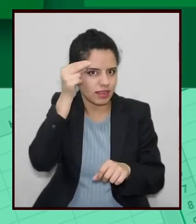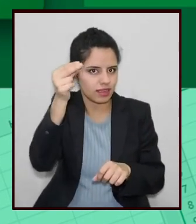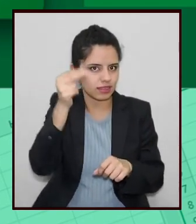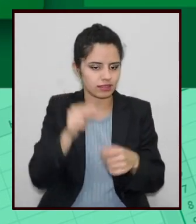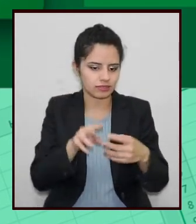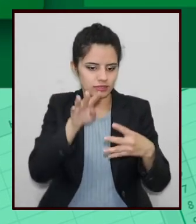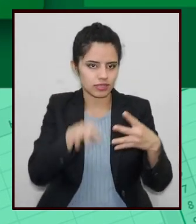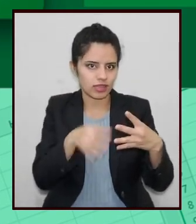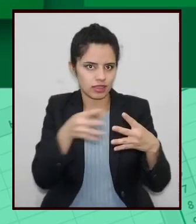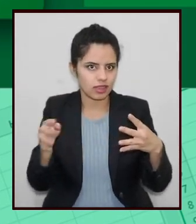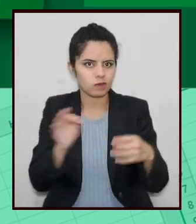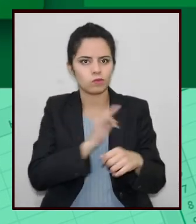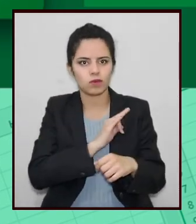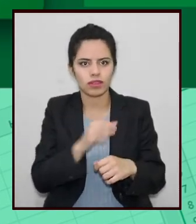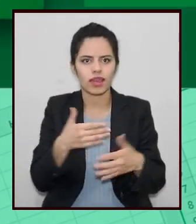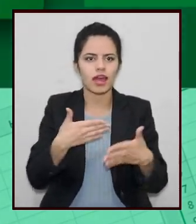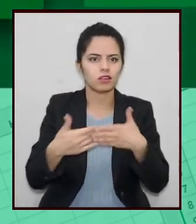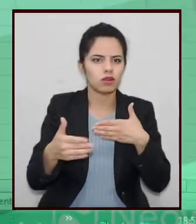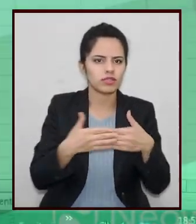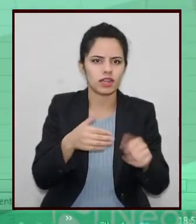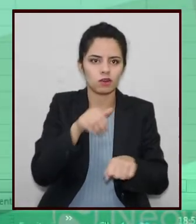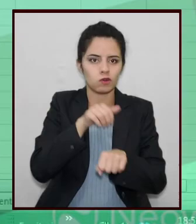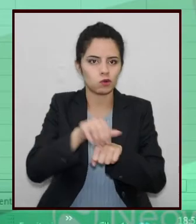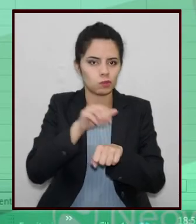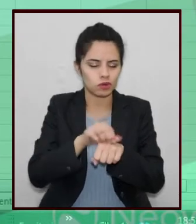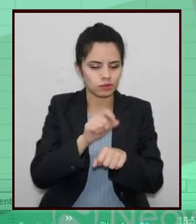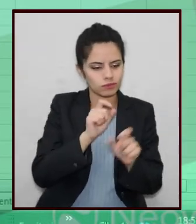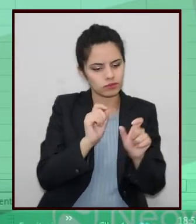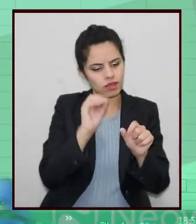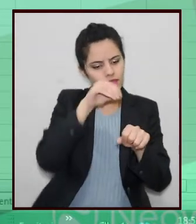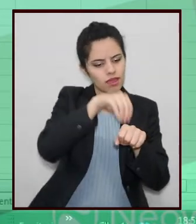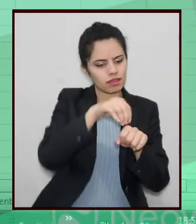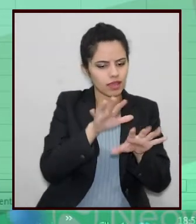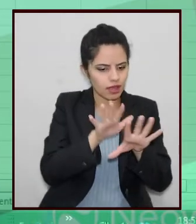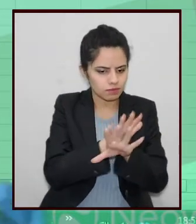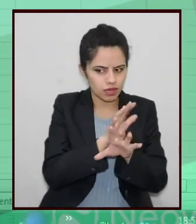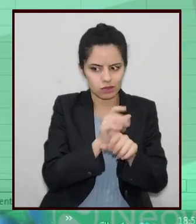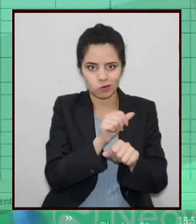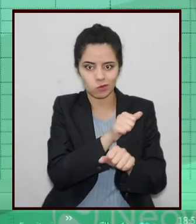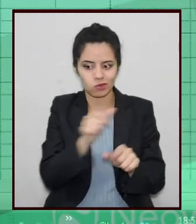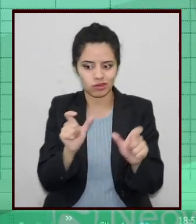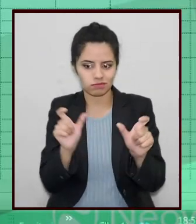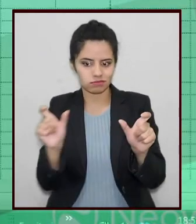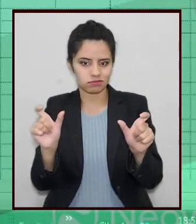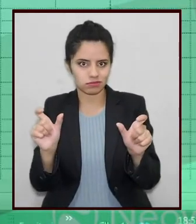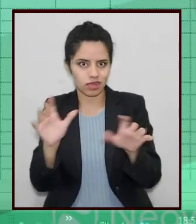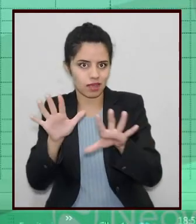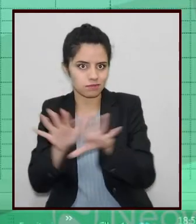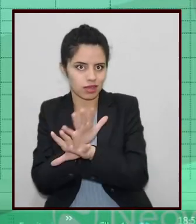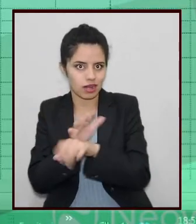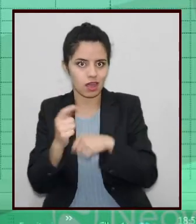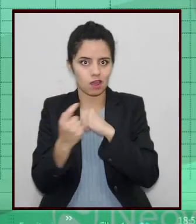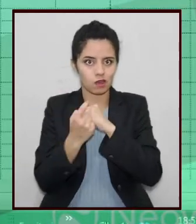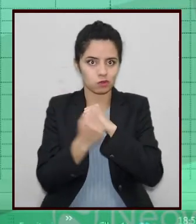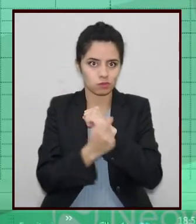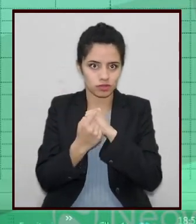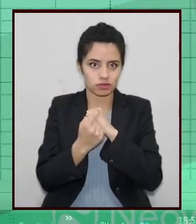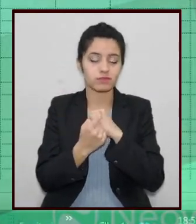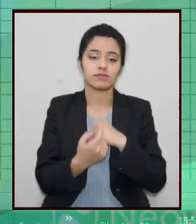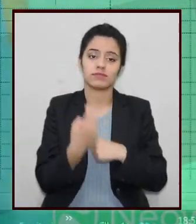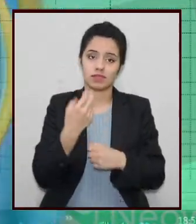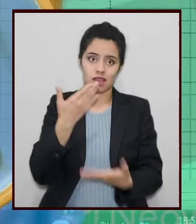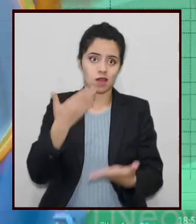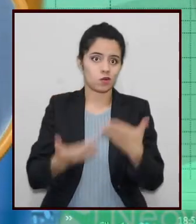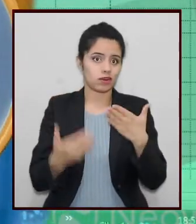celdas, que es cuando se actualizan los valores en el momento en el que se modifica una celda de la que dependen otras. Desde entonces